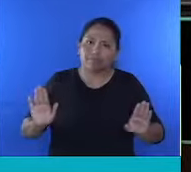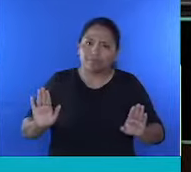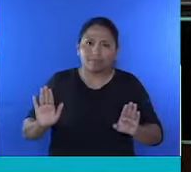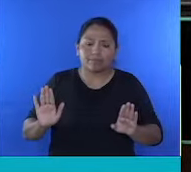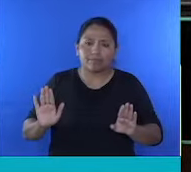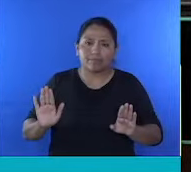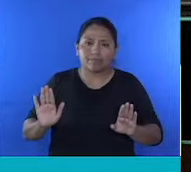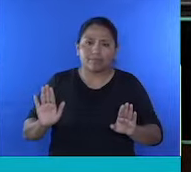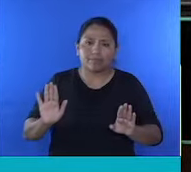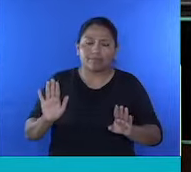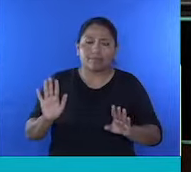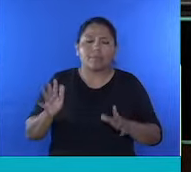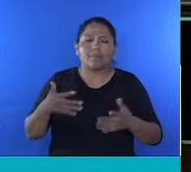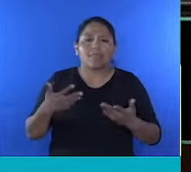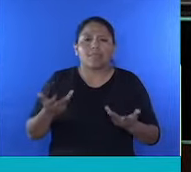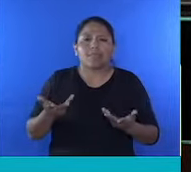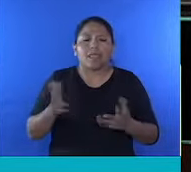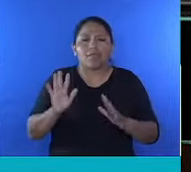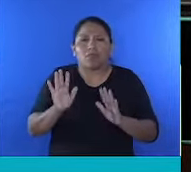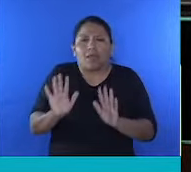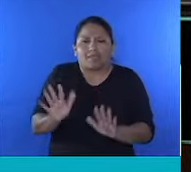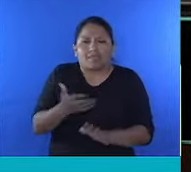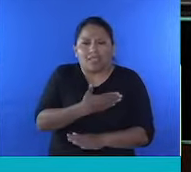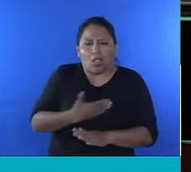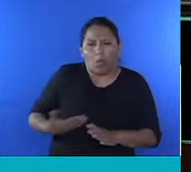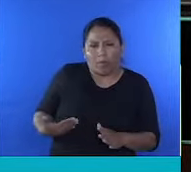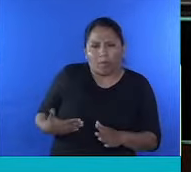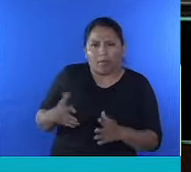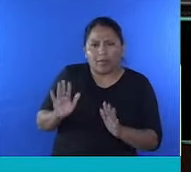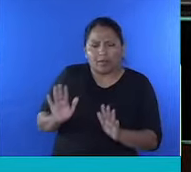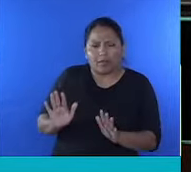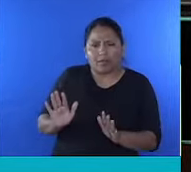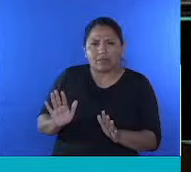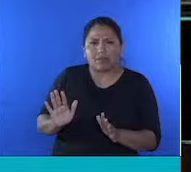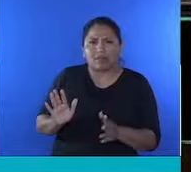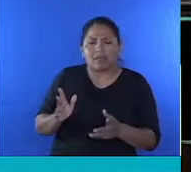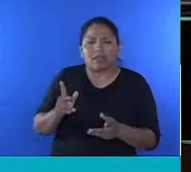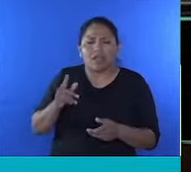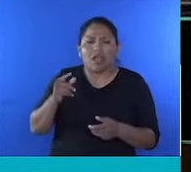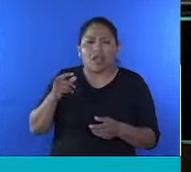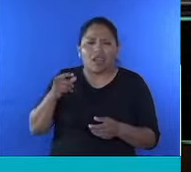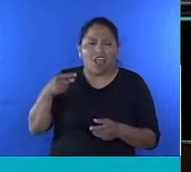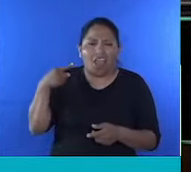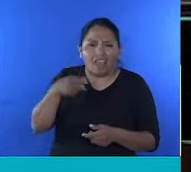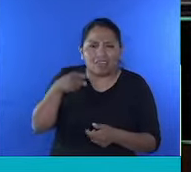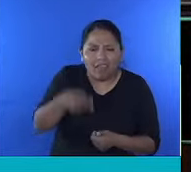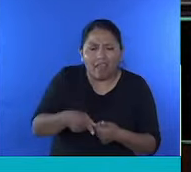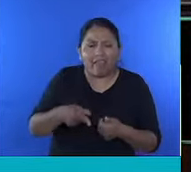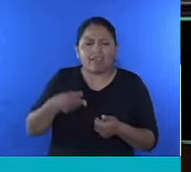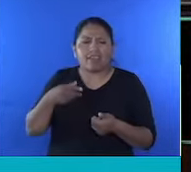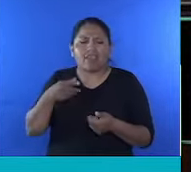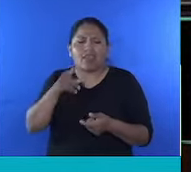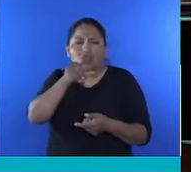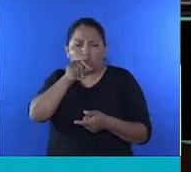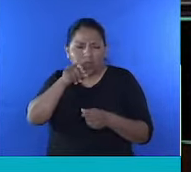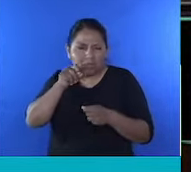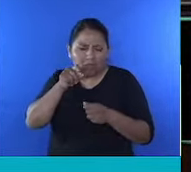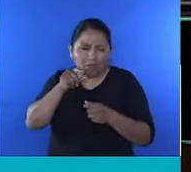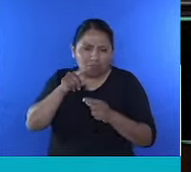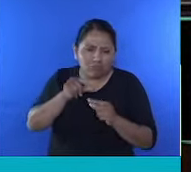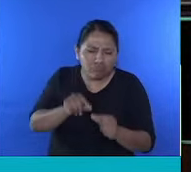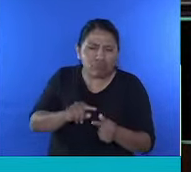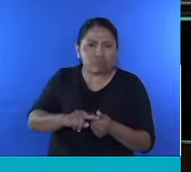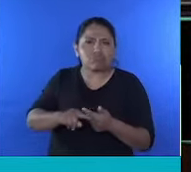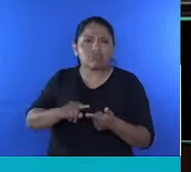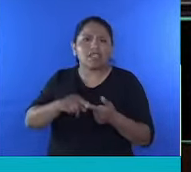manera se puede gobernar a través de los agravios y a través del Twitter y a